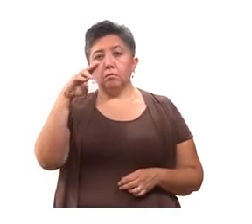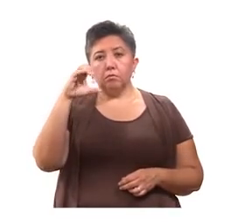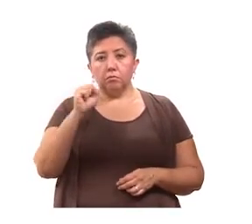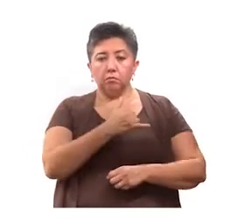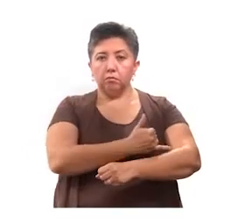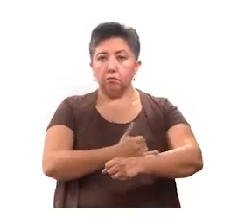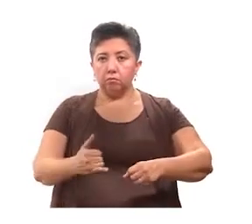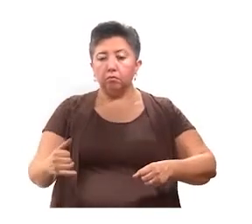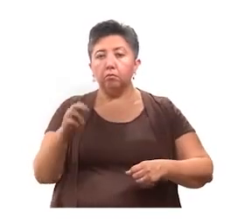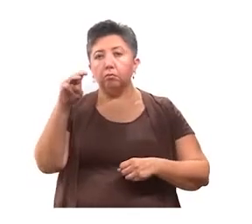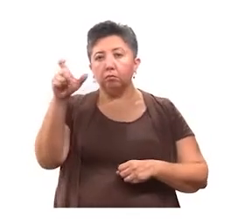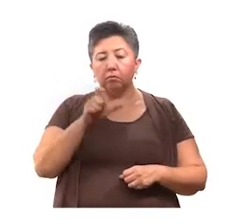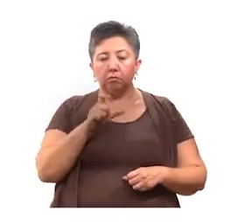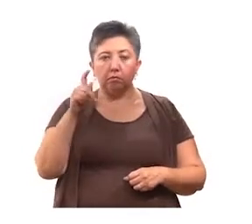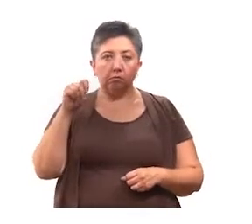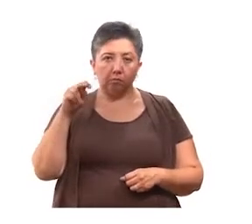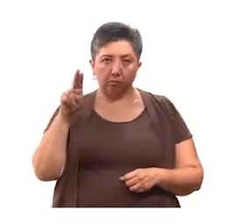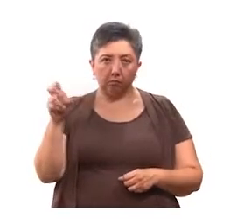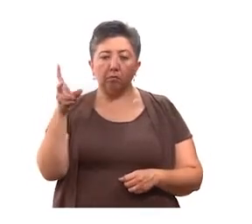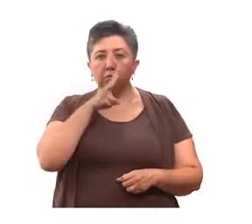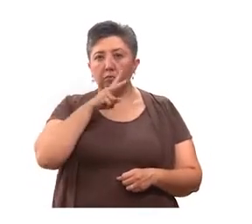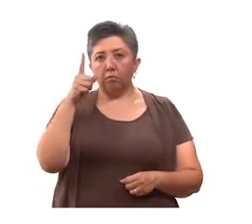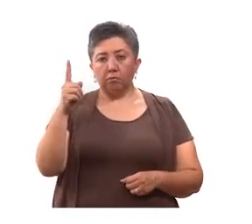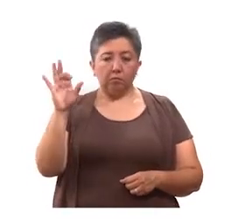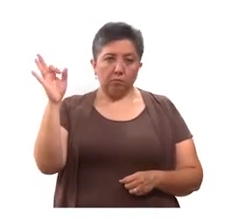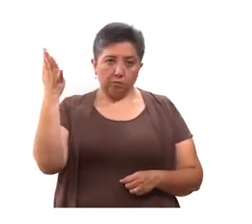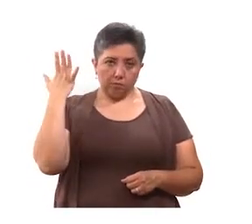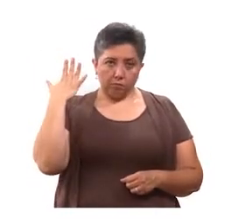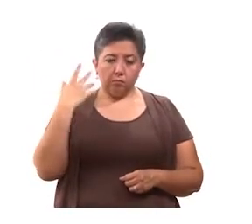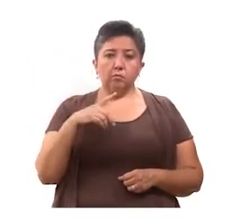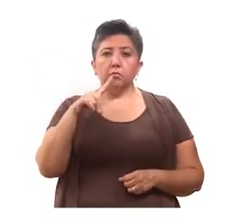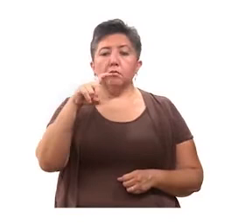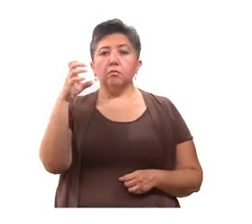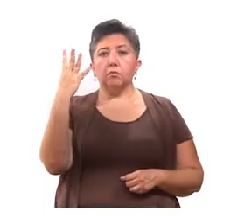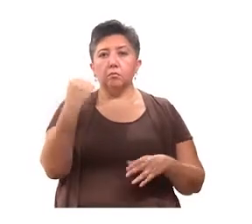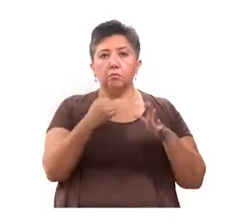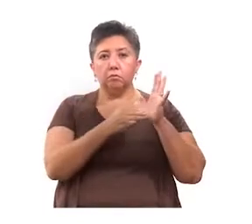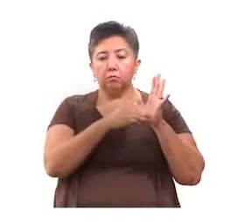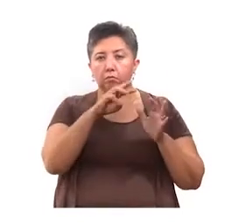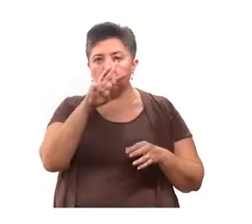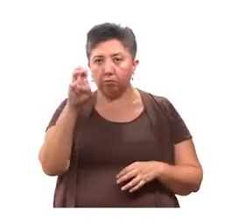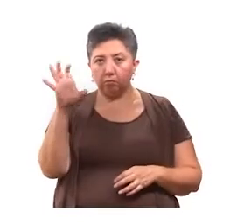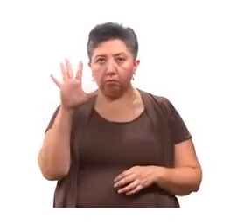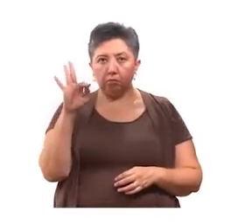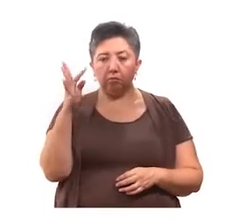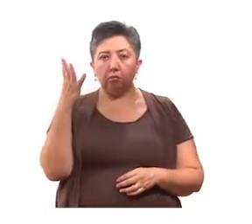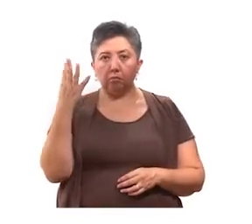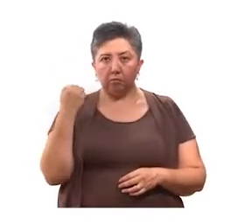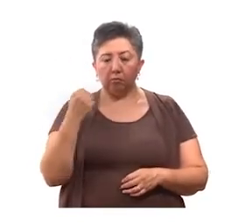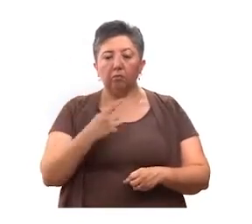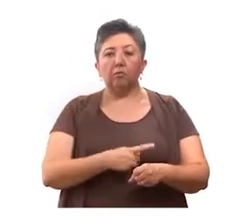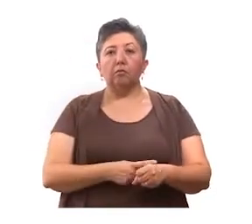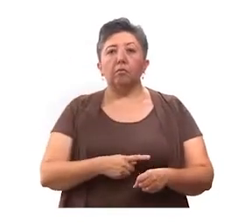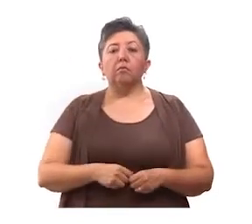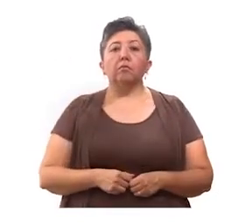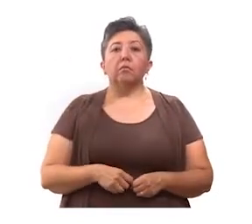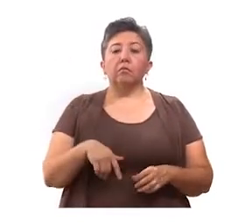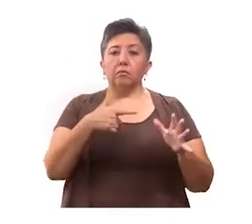Izamal, Maxcanú y Valladolid, y un foráneo. De los 109.349 casos